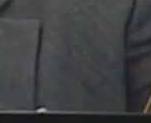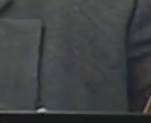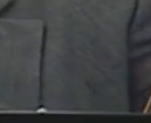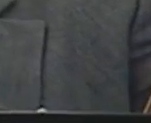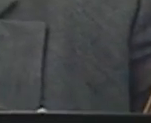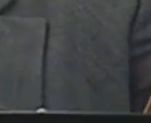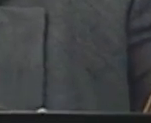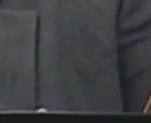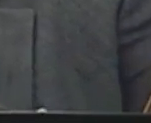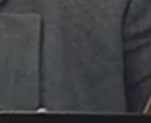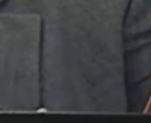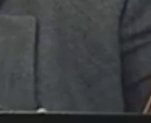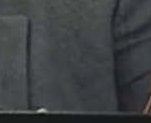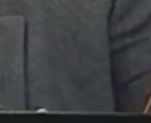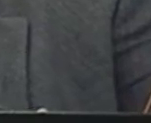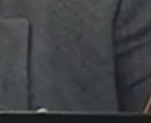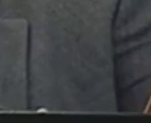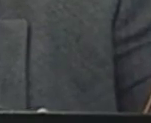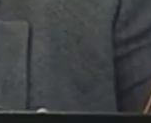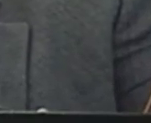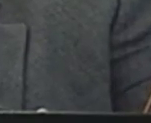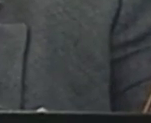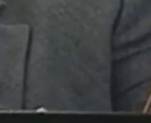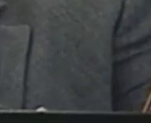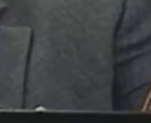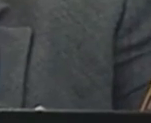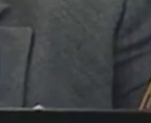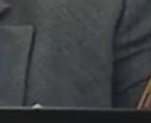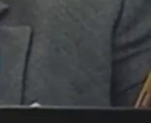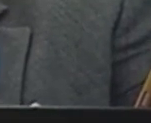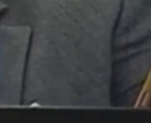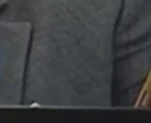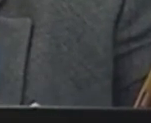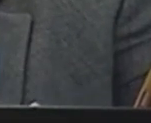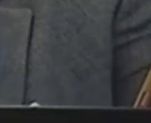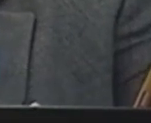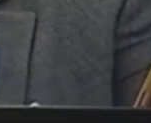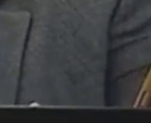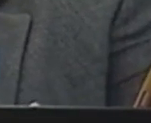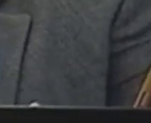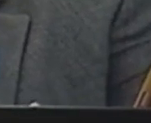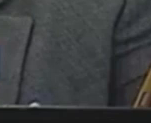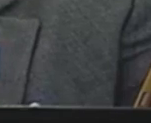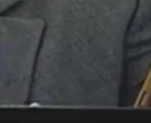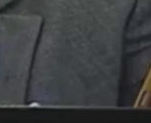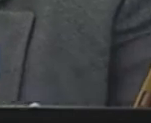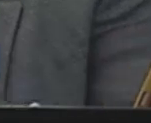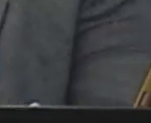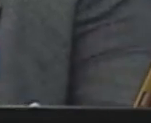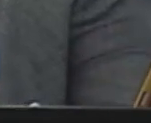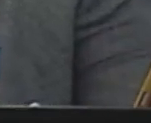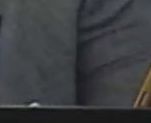Ojo. Por eso es que es una ley tan importante y tan relevante para el pueblo salvadoreño. Por otro lado, yo